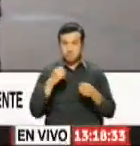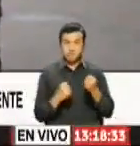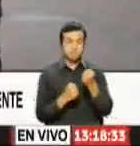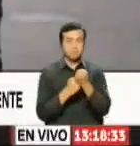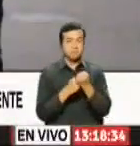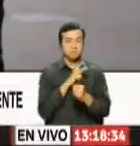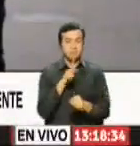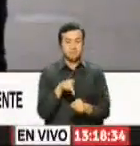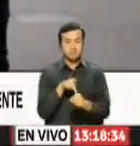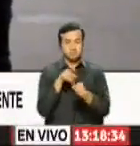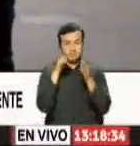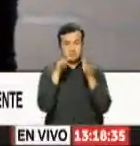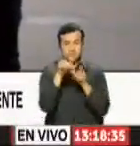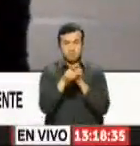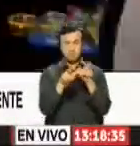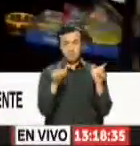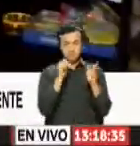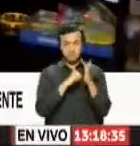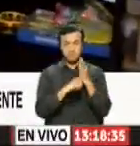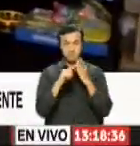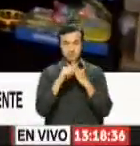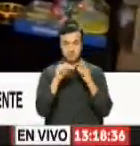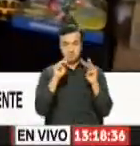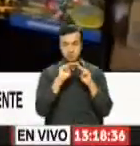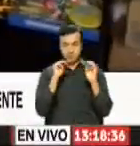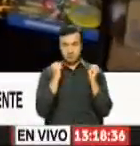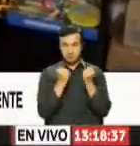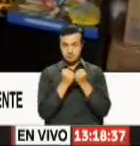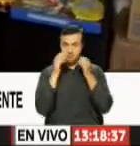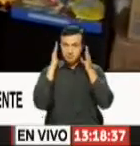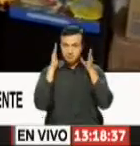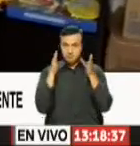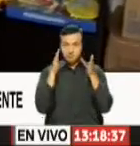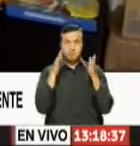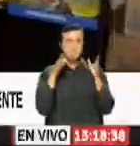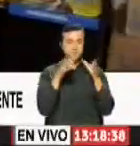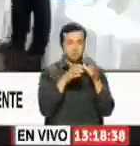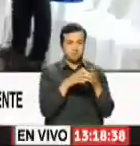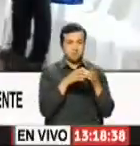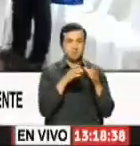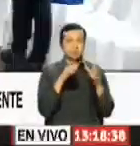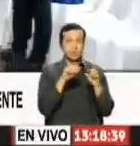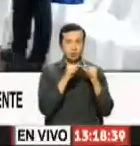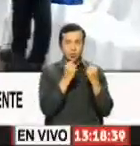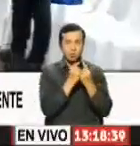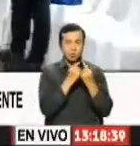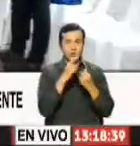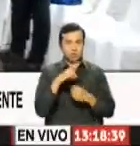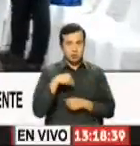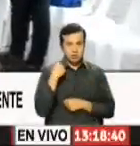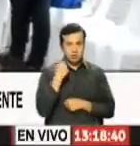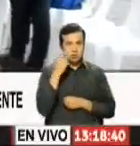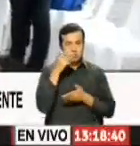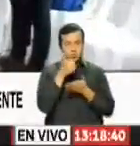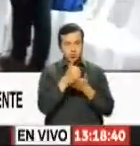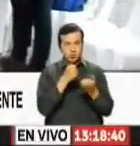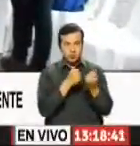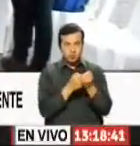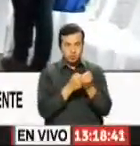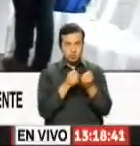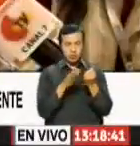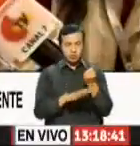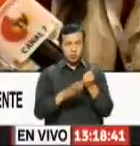asistencia profesional del personal del Ministerio de Inclusión Económica y Social y la Agencia Adventista de Desarrollo y Recursos Asistenciales